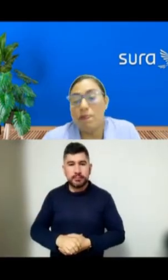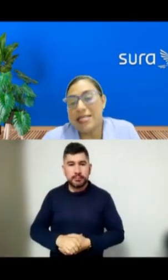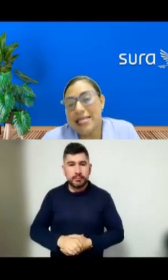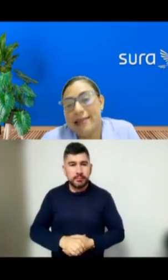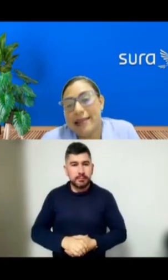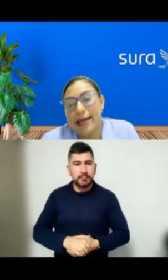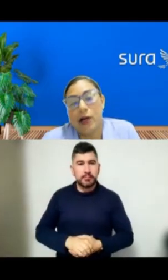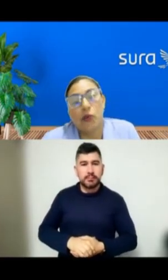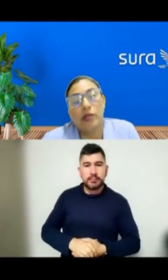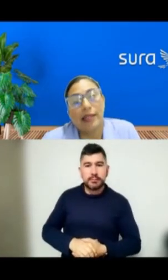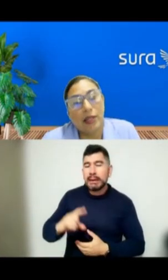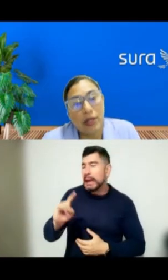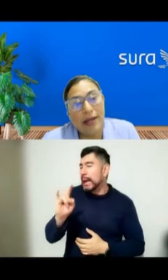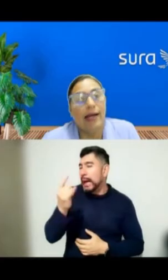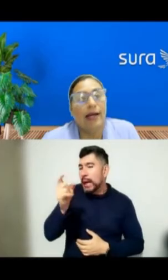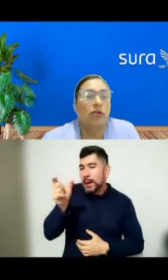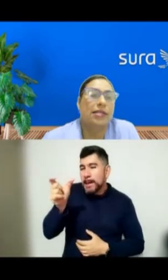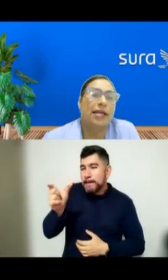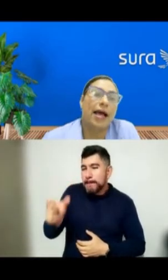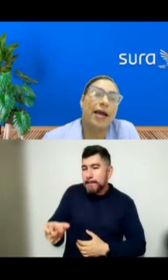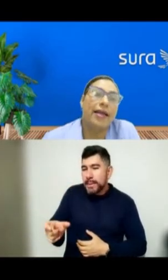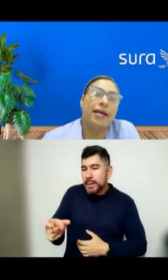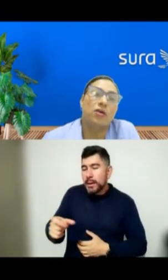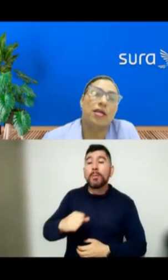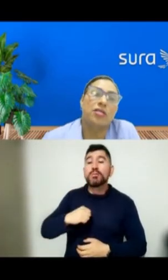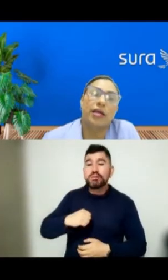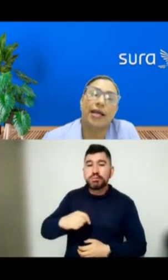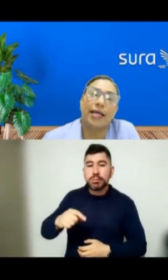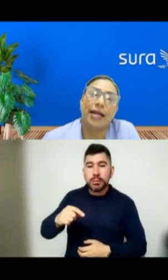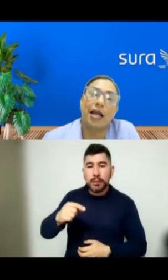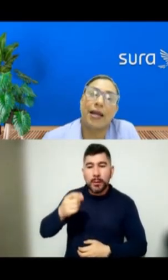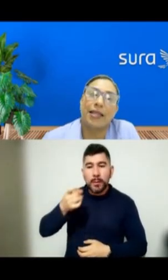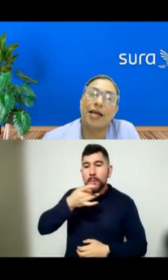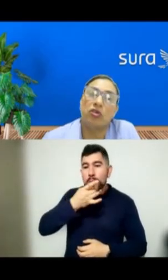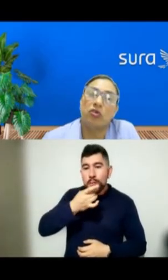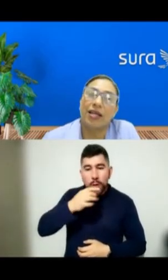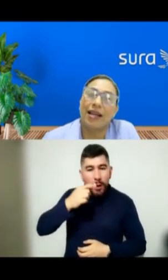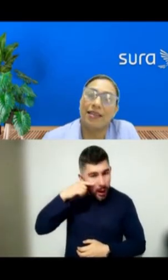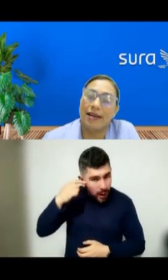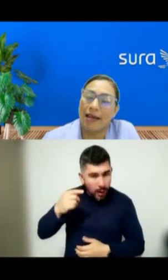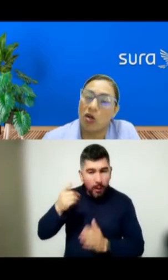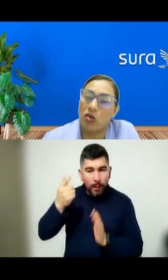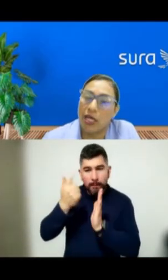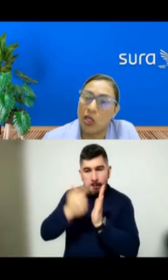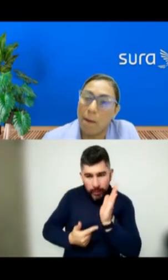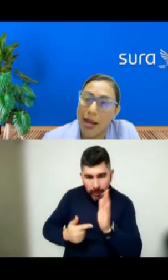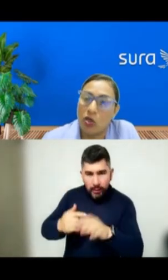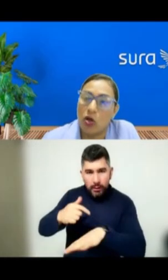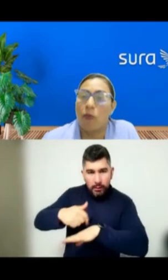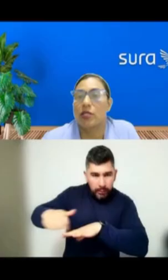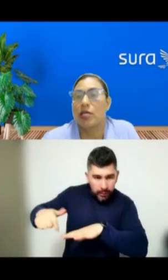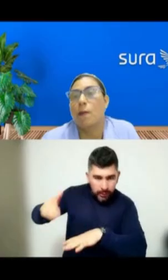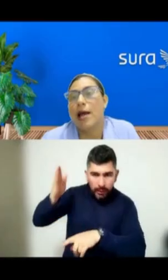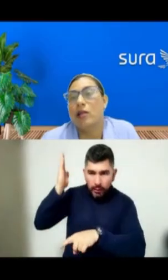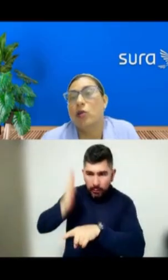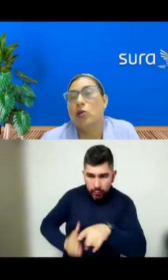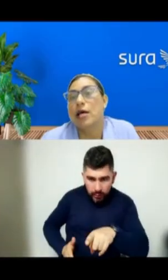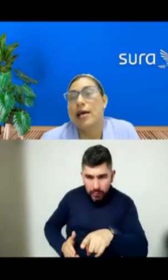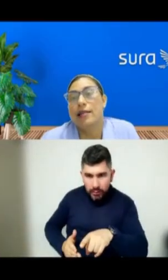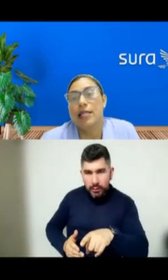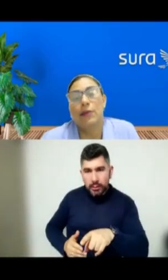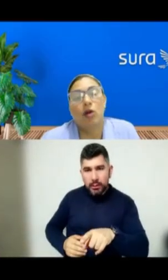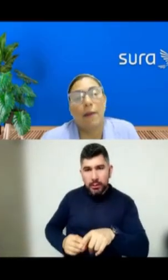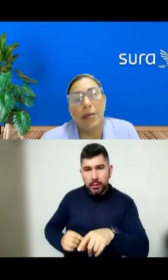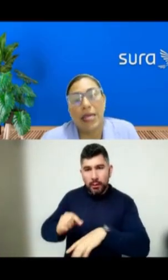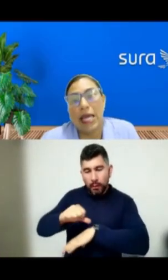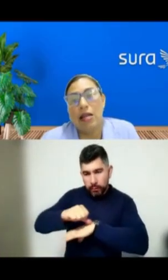Si tenemos un paciente que tiene una herida, nos dice que las heridas son lesiones que generan la pérdida continuada de la integridad de los tejidos blandos. Por tejidos